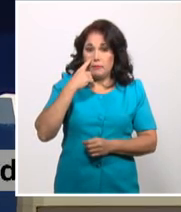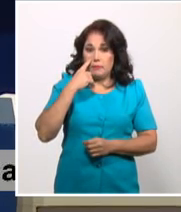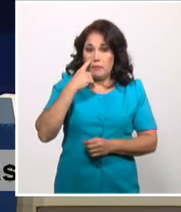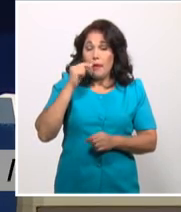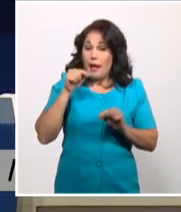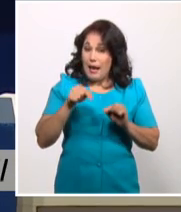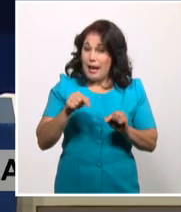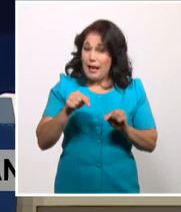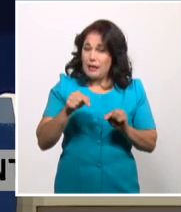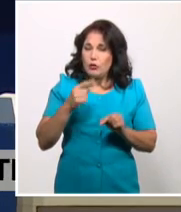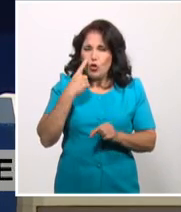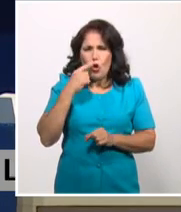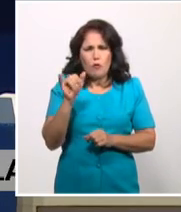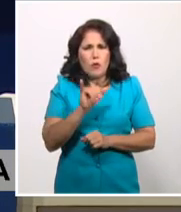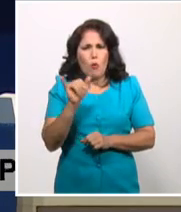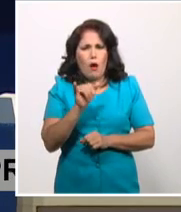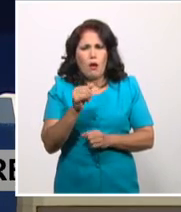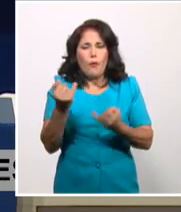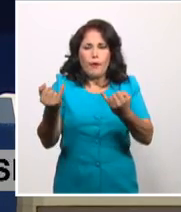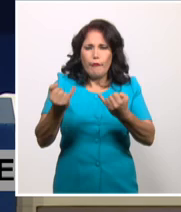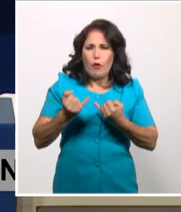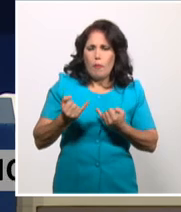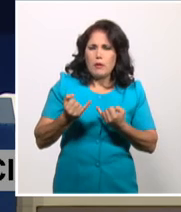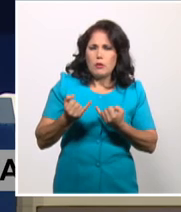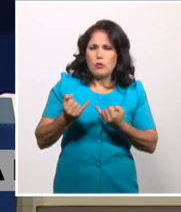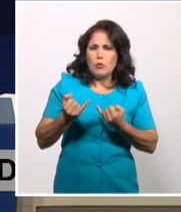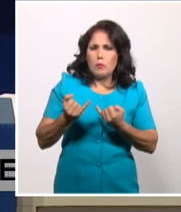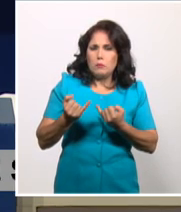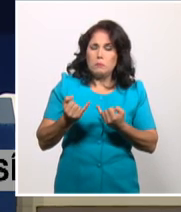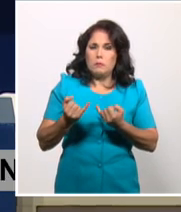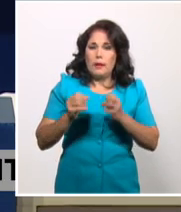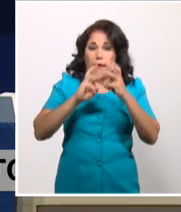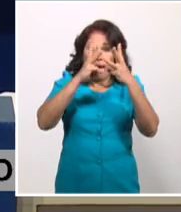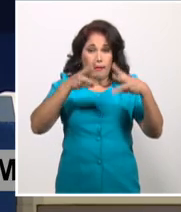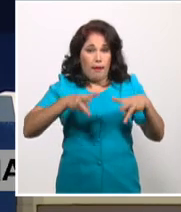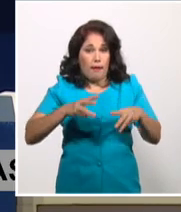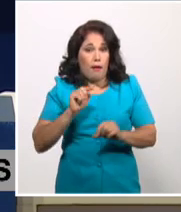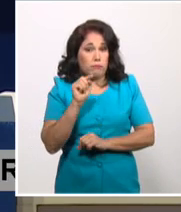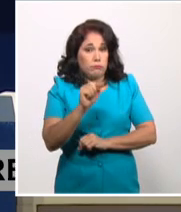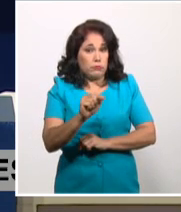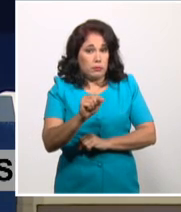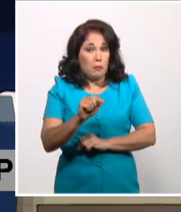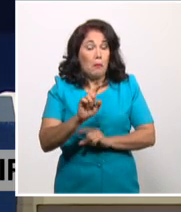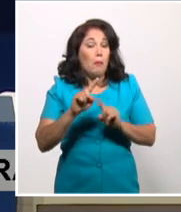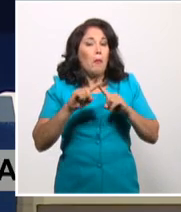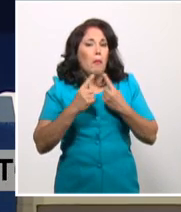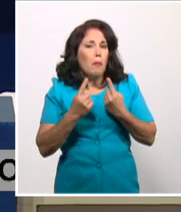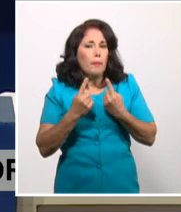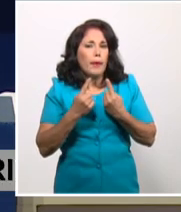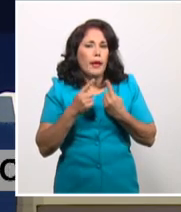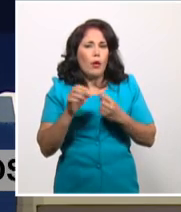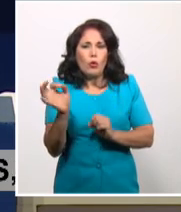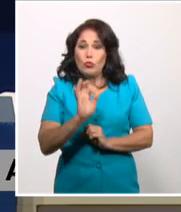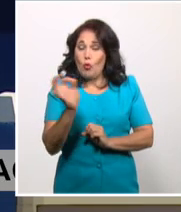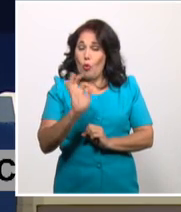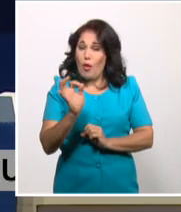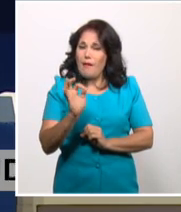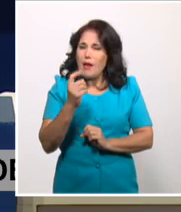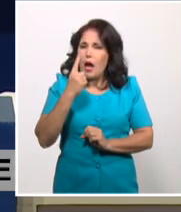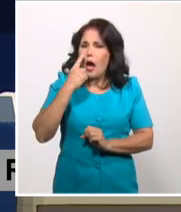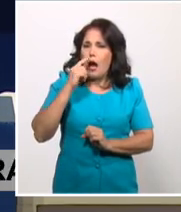Esto yo lo vi ayer también. Es una información que salió, pero como dice aquí, todavía pudiera ser